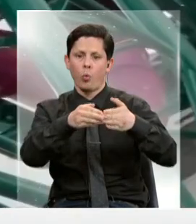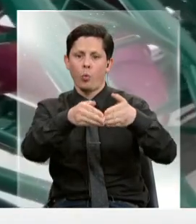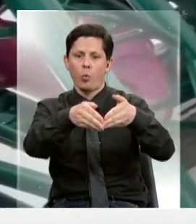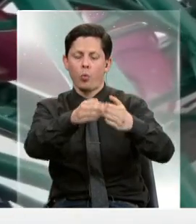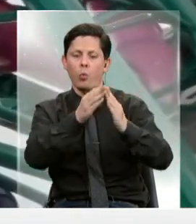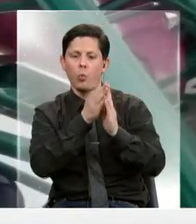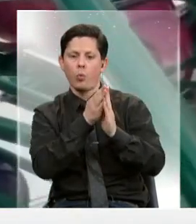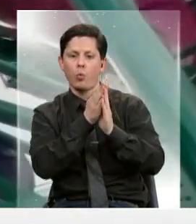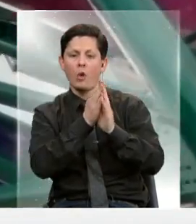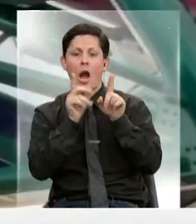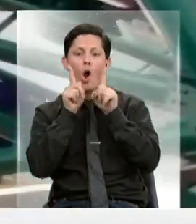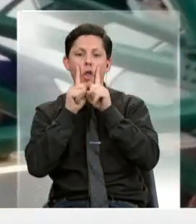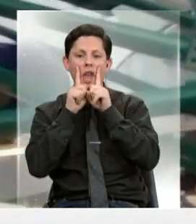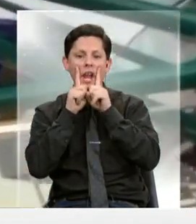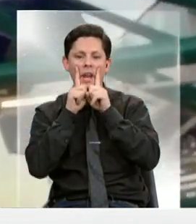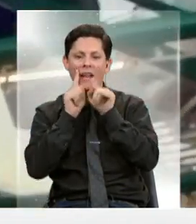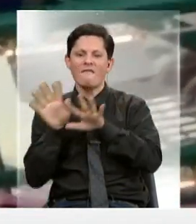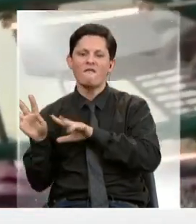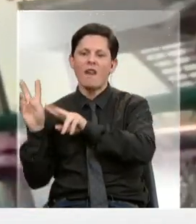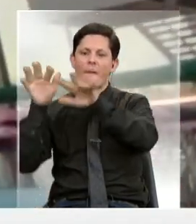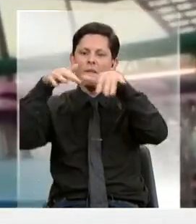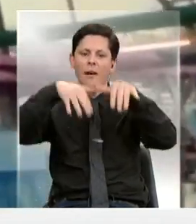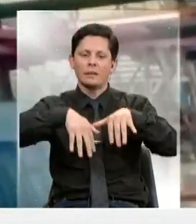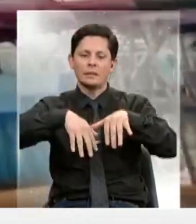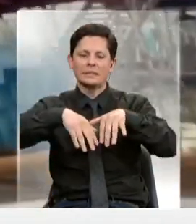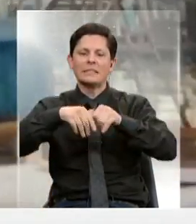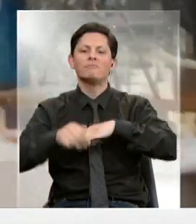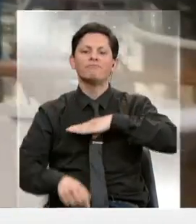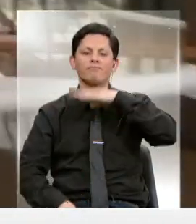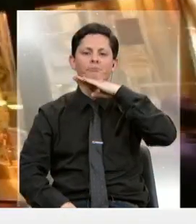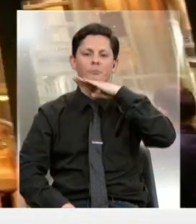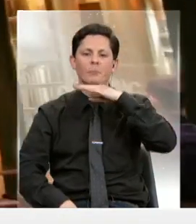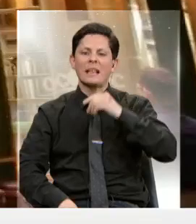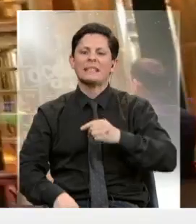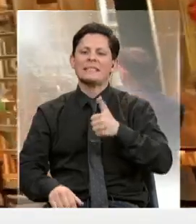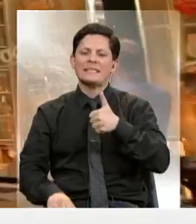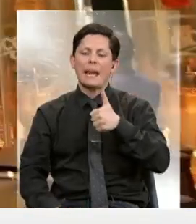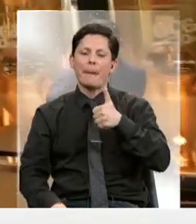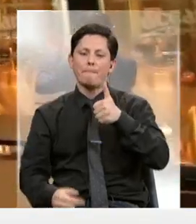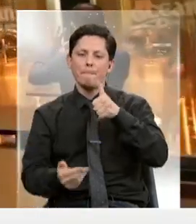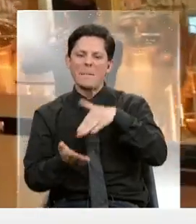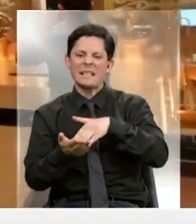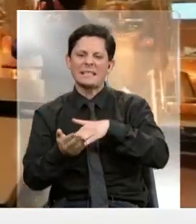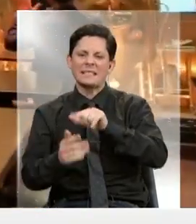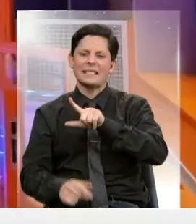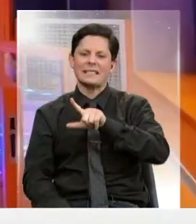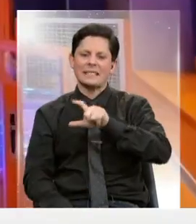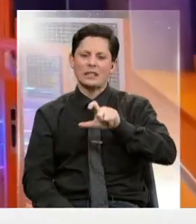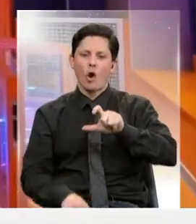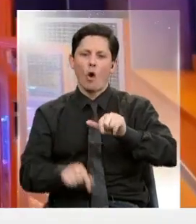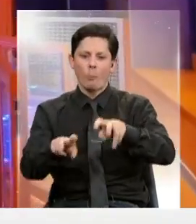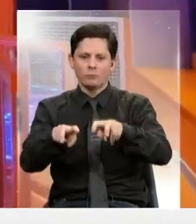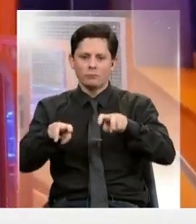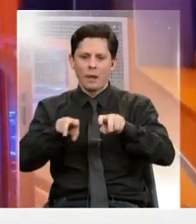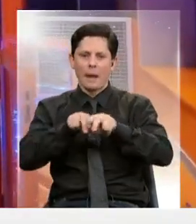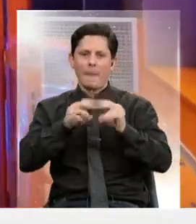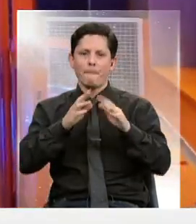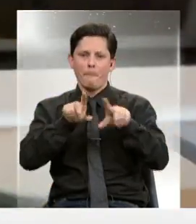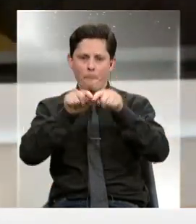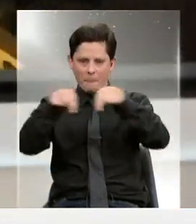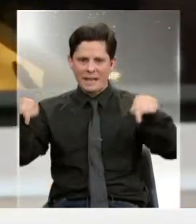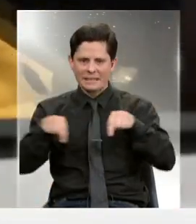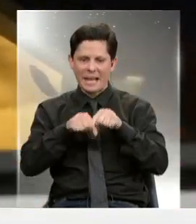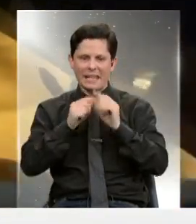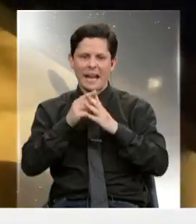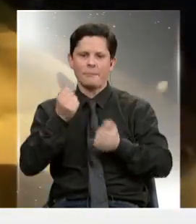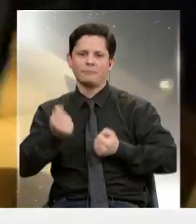flotante para los fanáticos que lleguen a Doha. Tiene una capacidad para 6.700 pasajeros y cuenta con piscinas, bares y